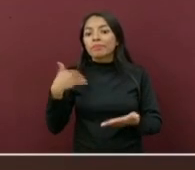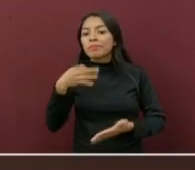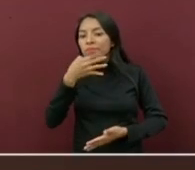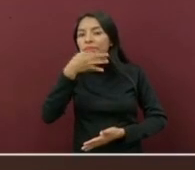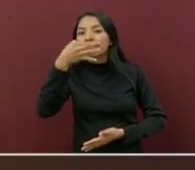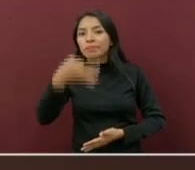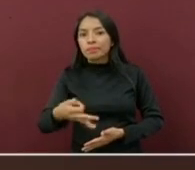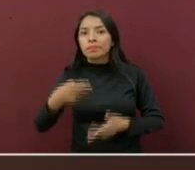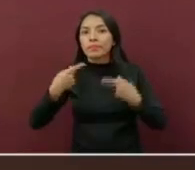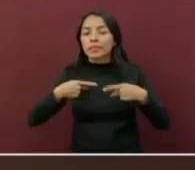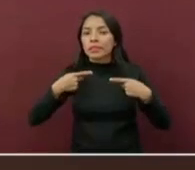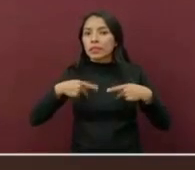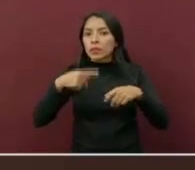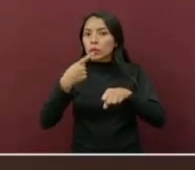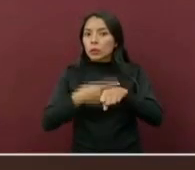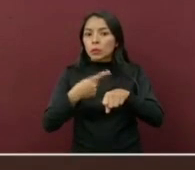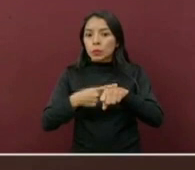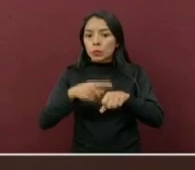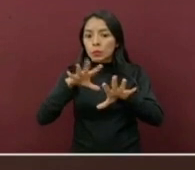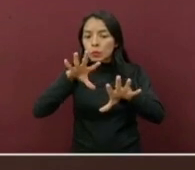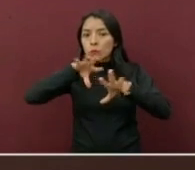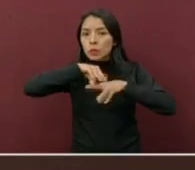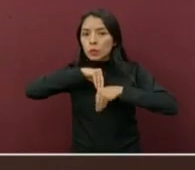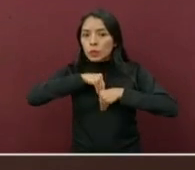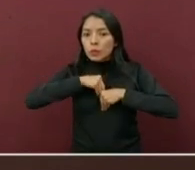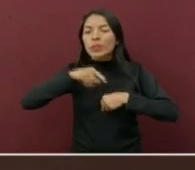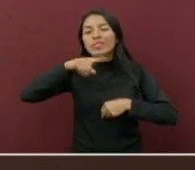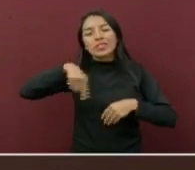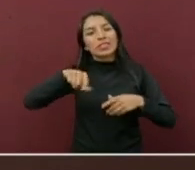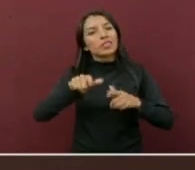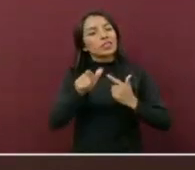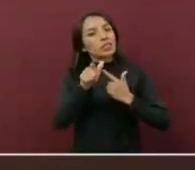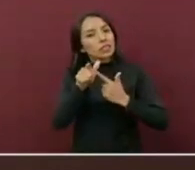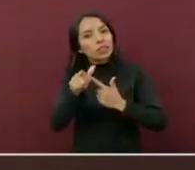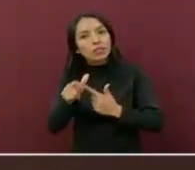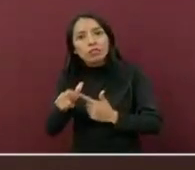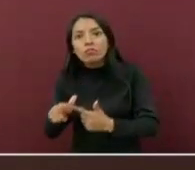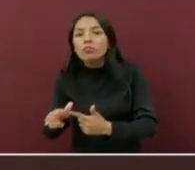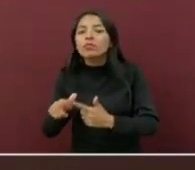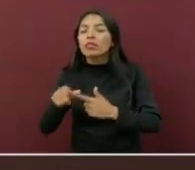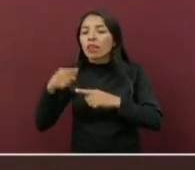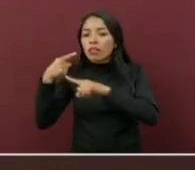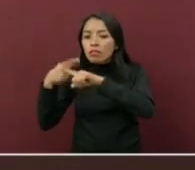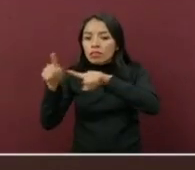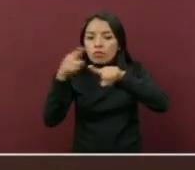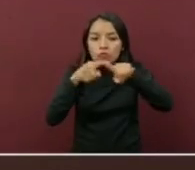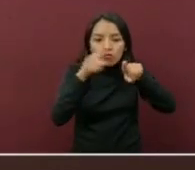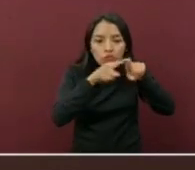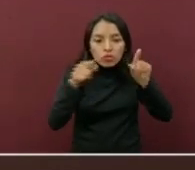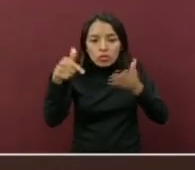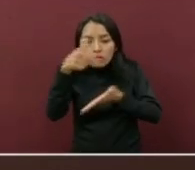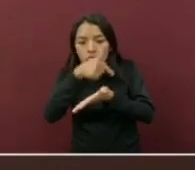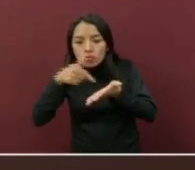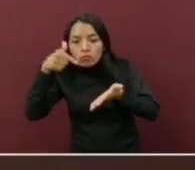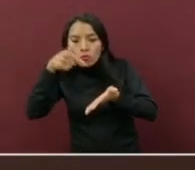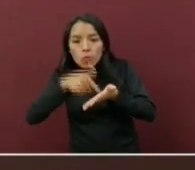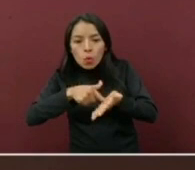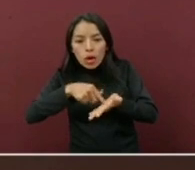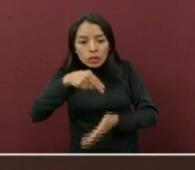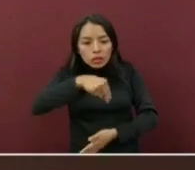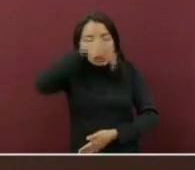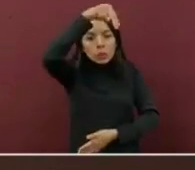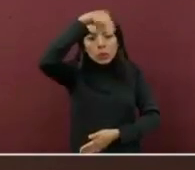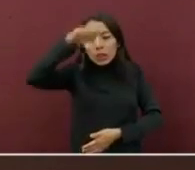los casos positivos activos xaxars cop 2 continúan presentándose en diferentes localidades de norte a sur